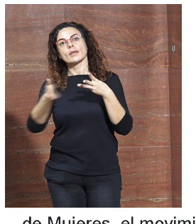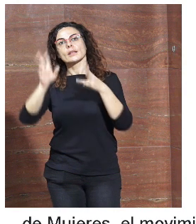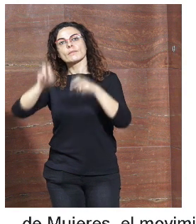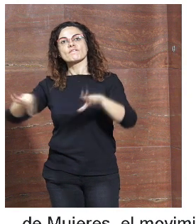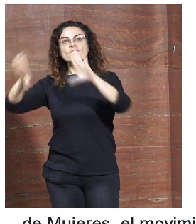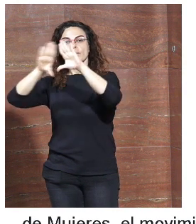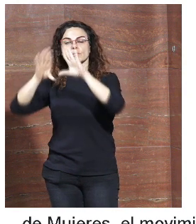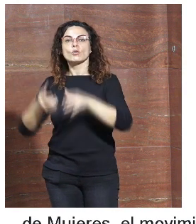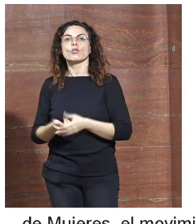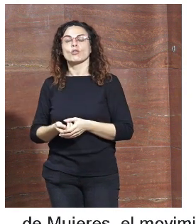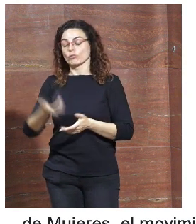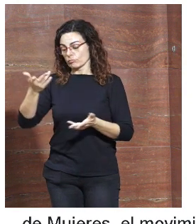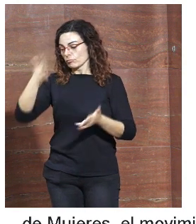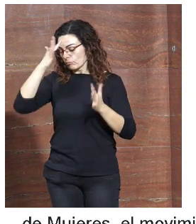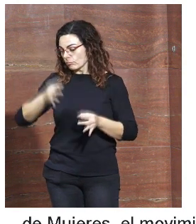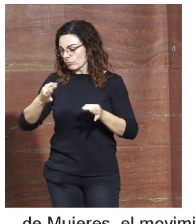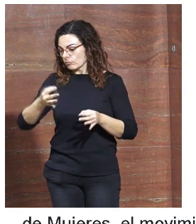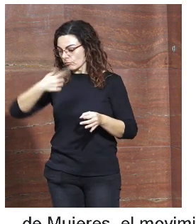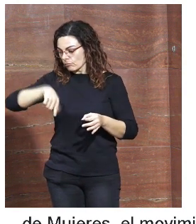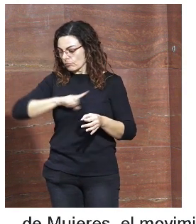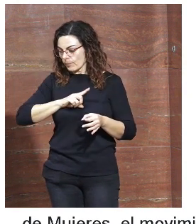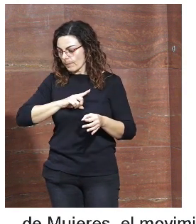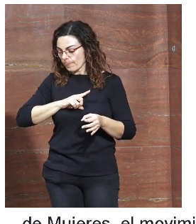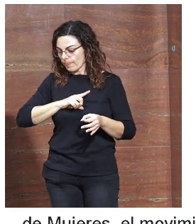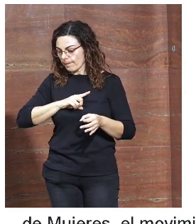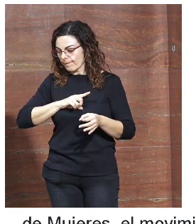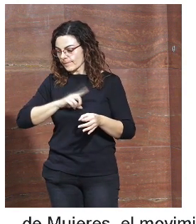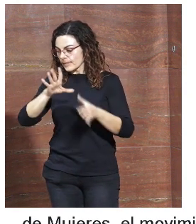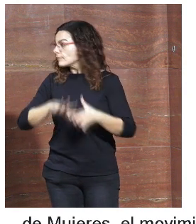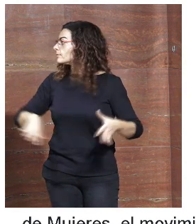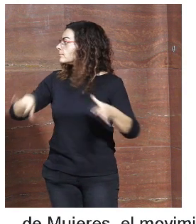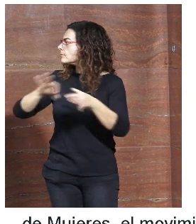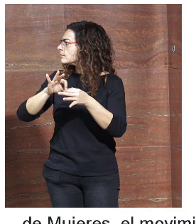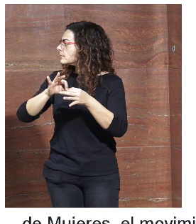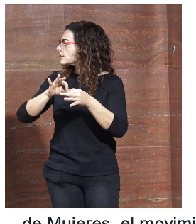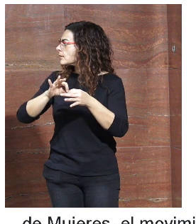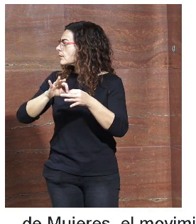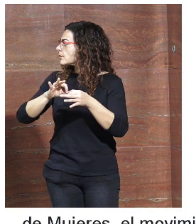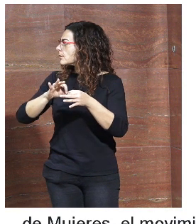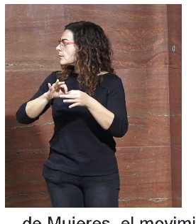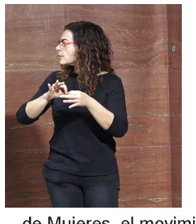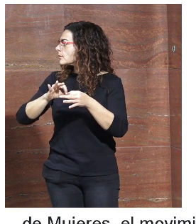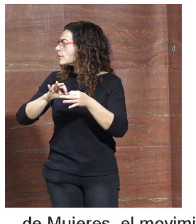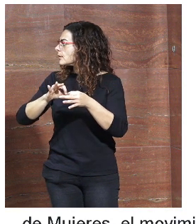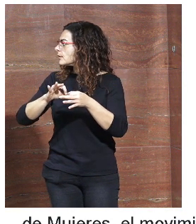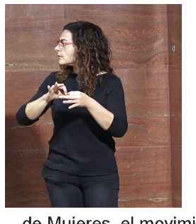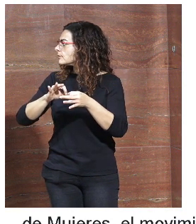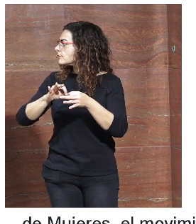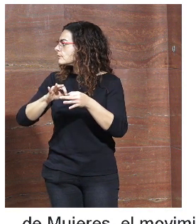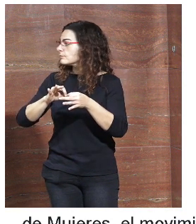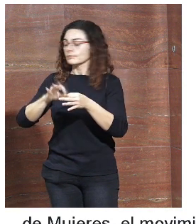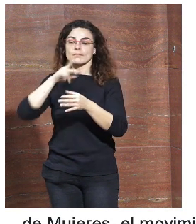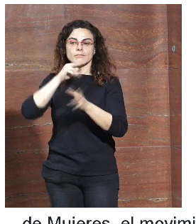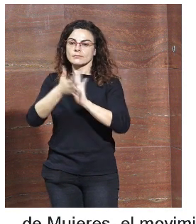feminismo, yo he puesto solamente 2, las que eran para nosotras más, sobre todo Sole, que me hubiera encantado estar aquí, Soledad Arnau, Entonces,